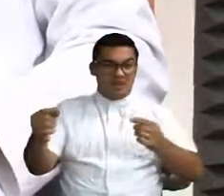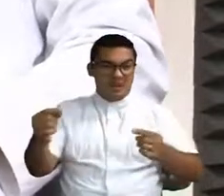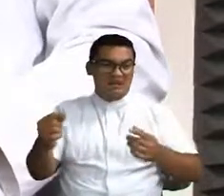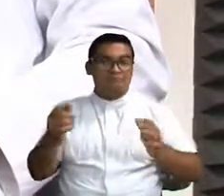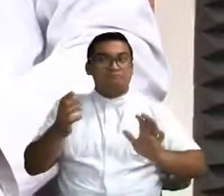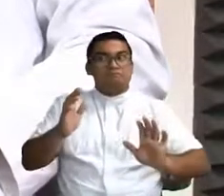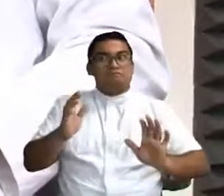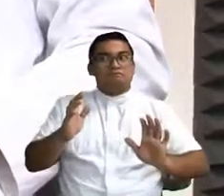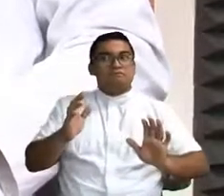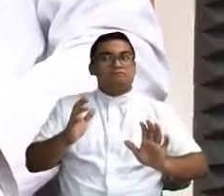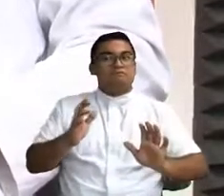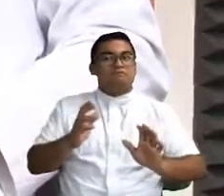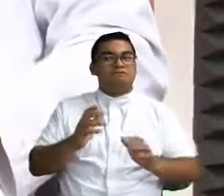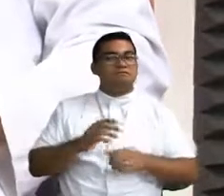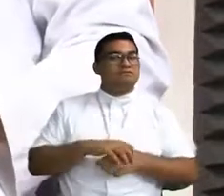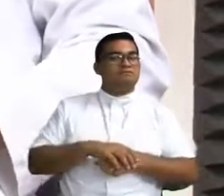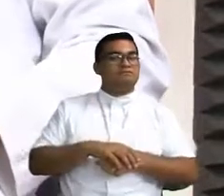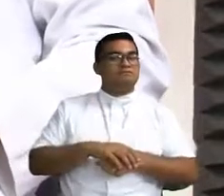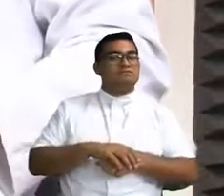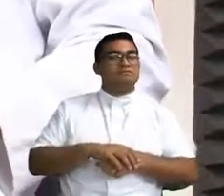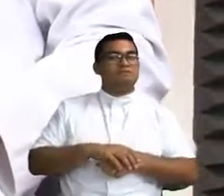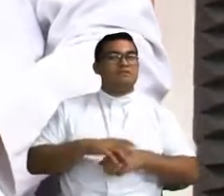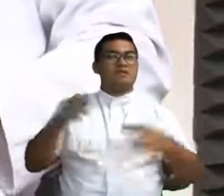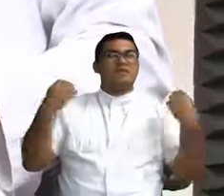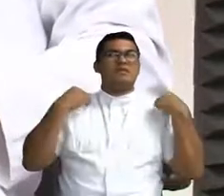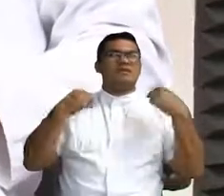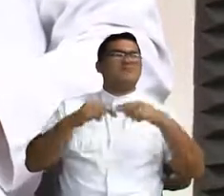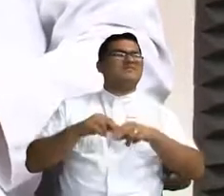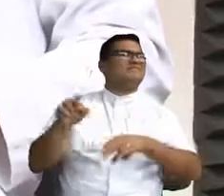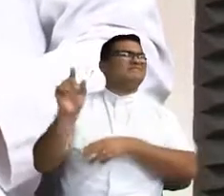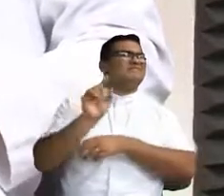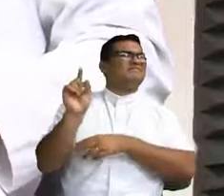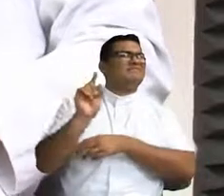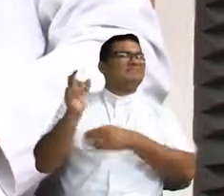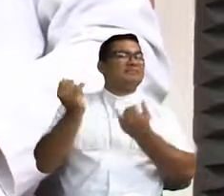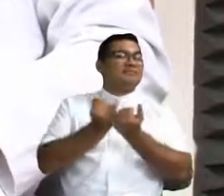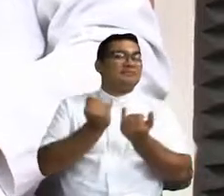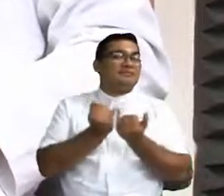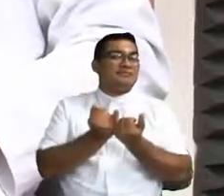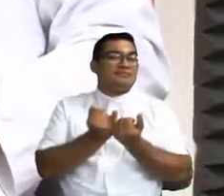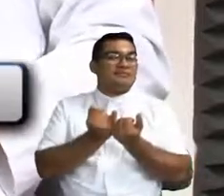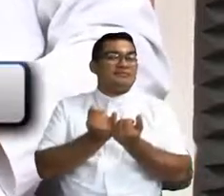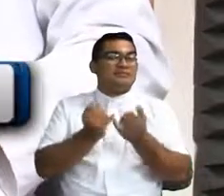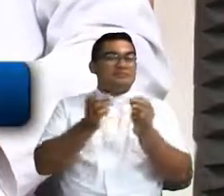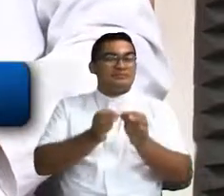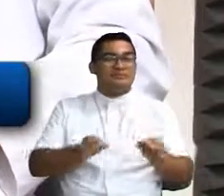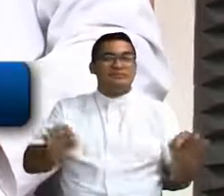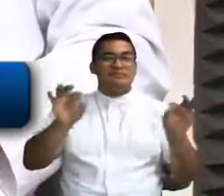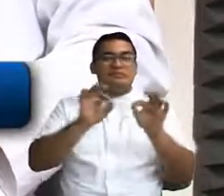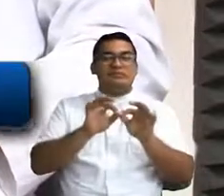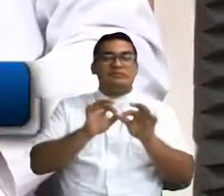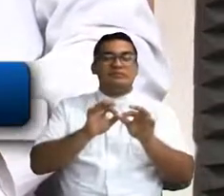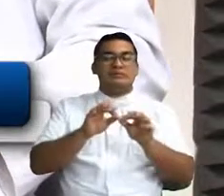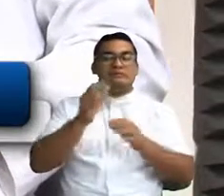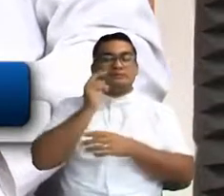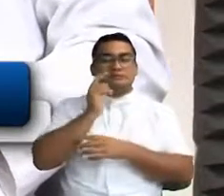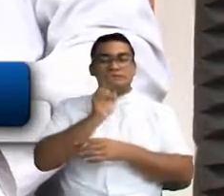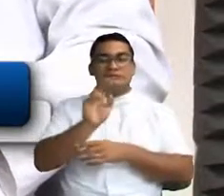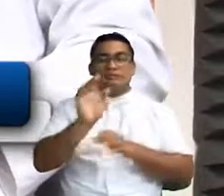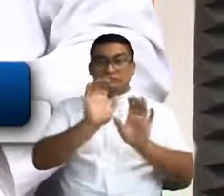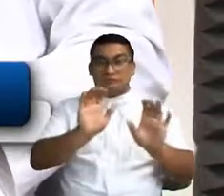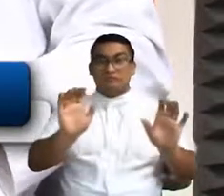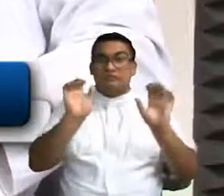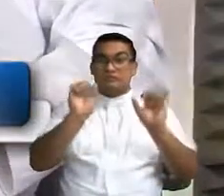dar, tal vez no sienten una afinidad con el maestro. Por ende, no tenemos que obviar a veces el comportamiento que ellos puedan